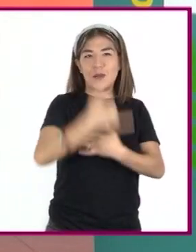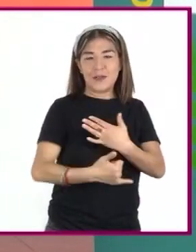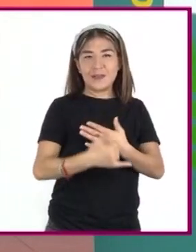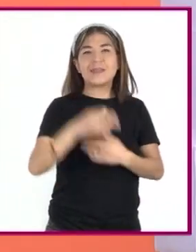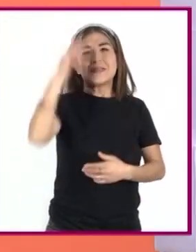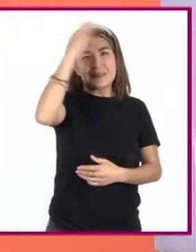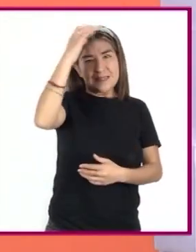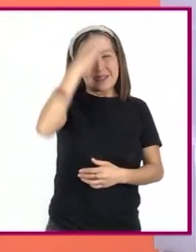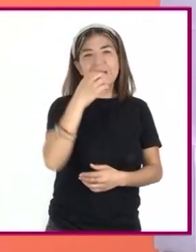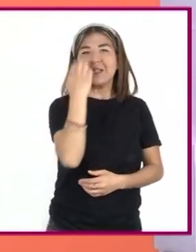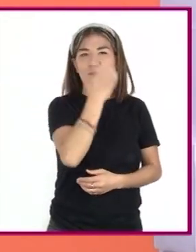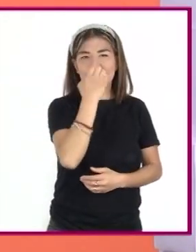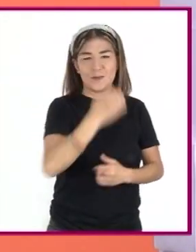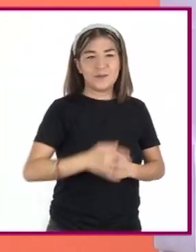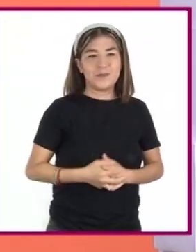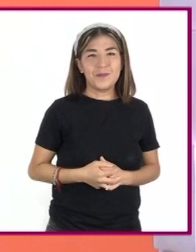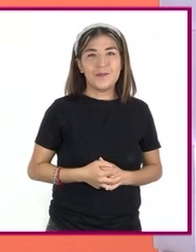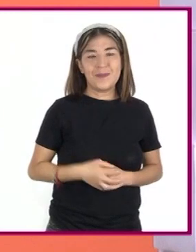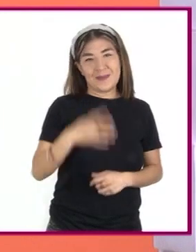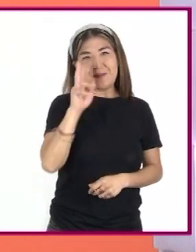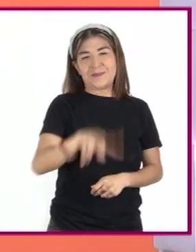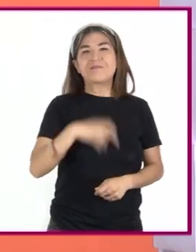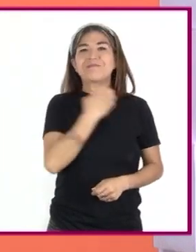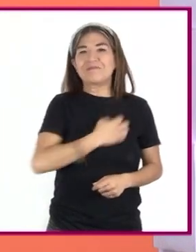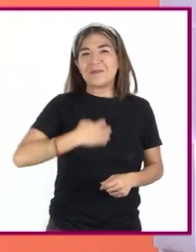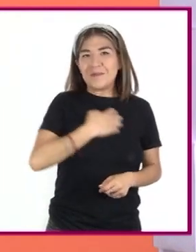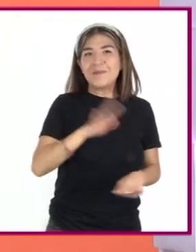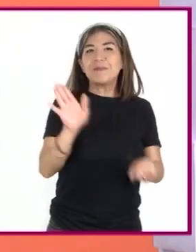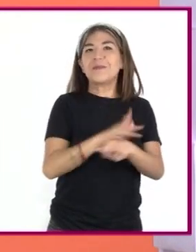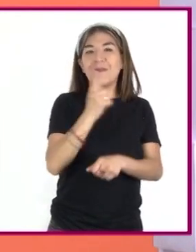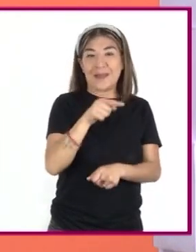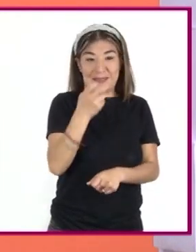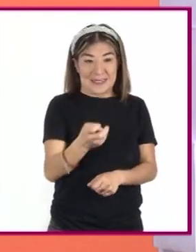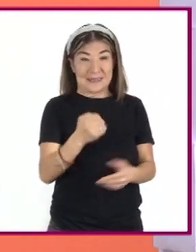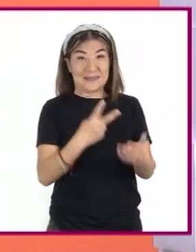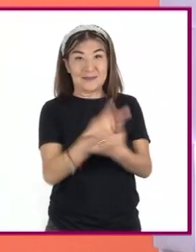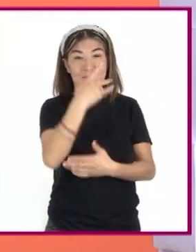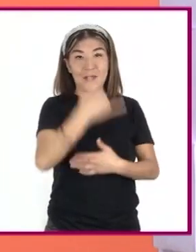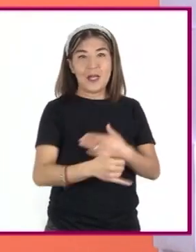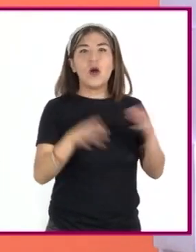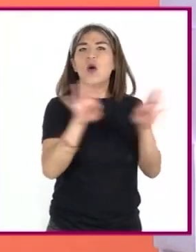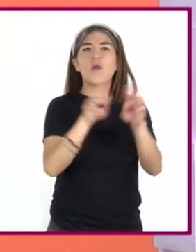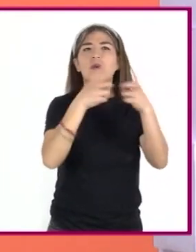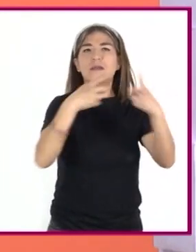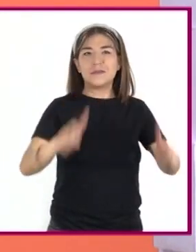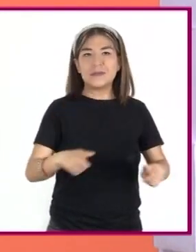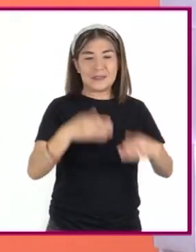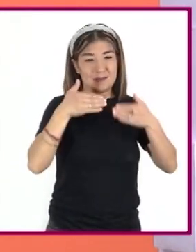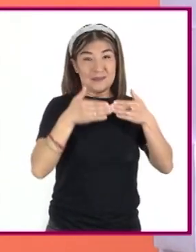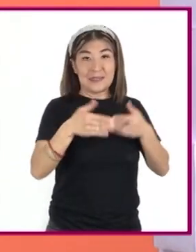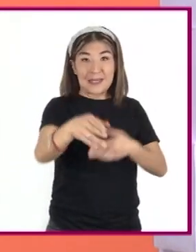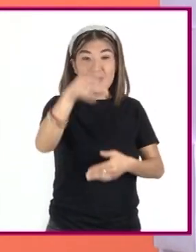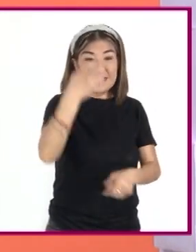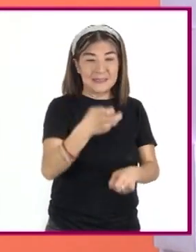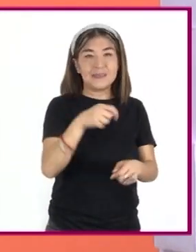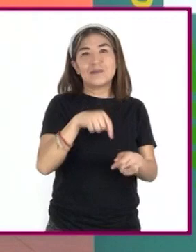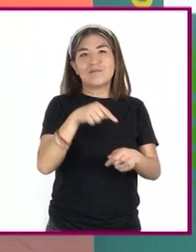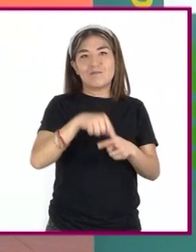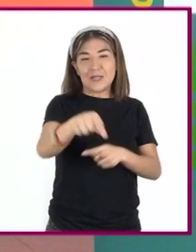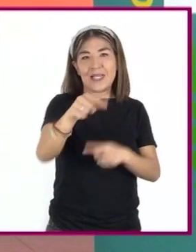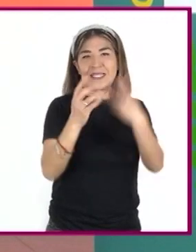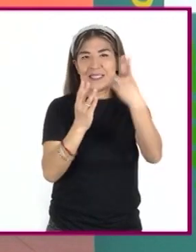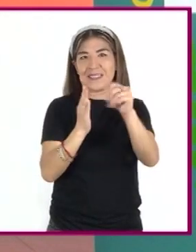escolar. Estamos muy emocionados ya que este proyecto se desarrollará a lo largo del segundo trimestre.